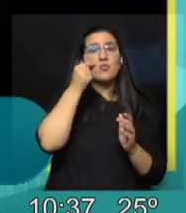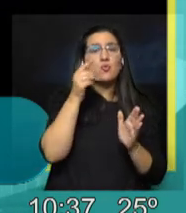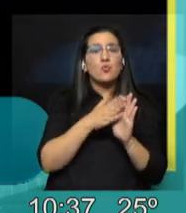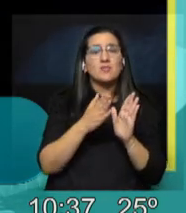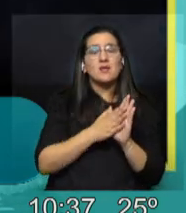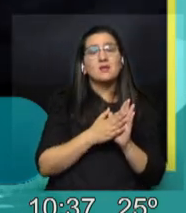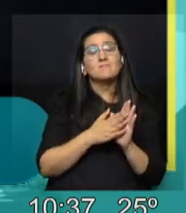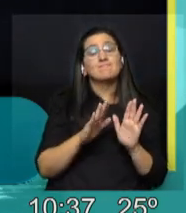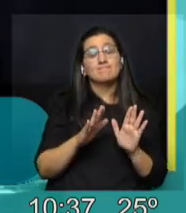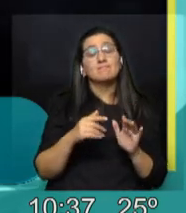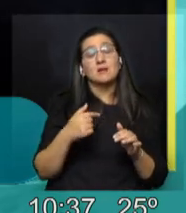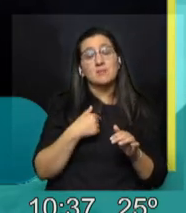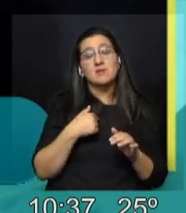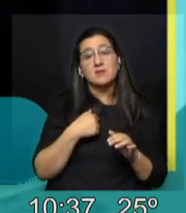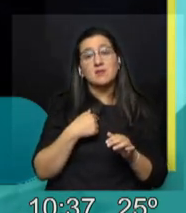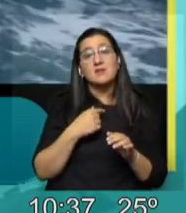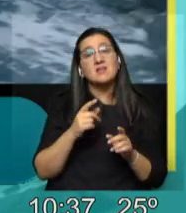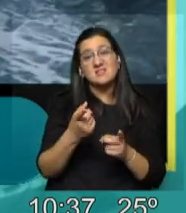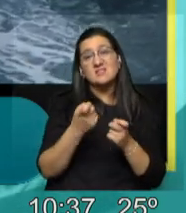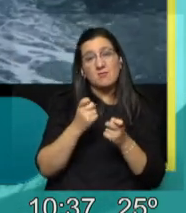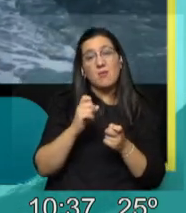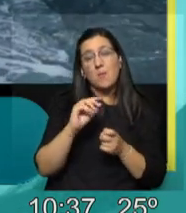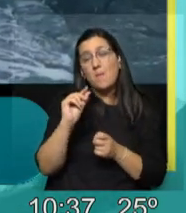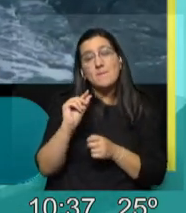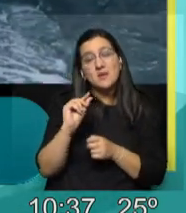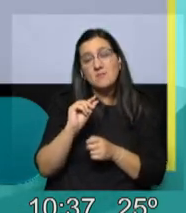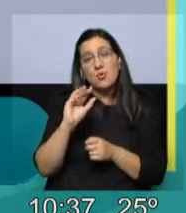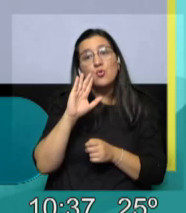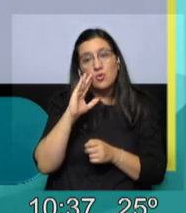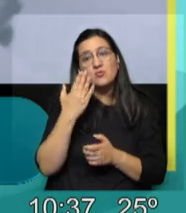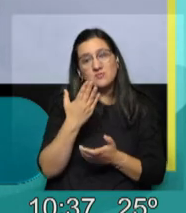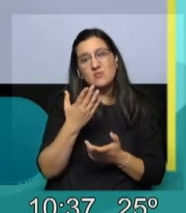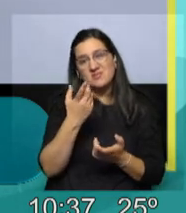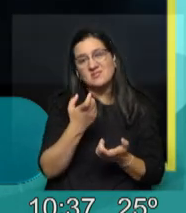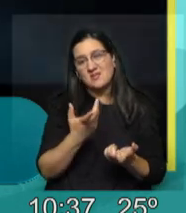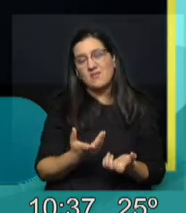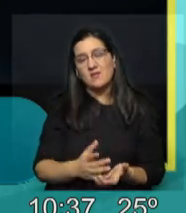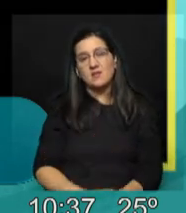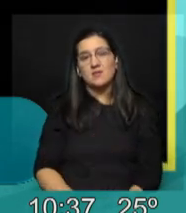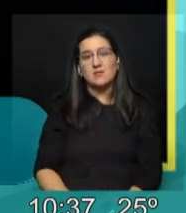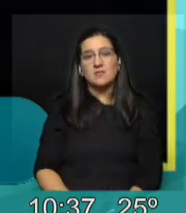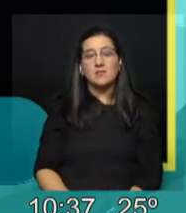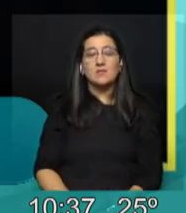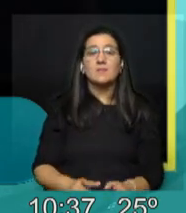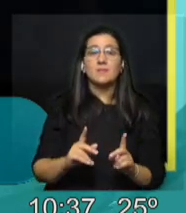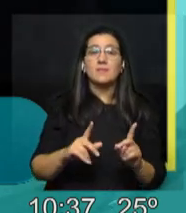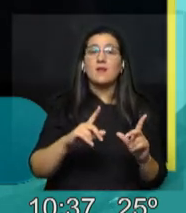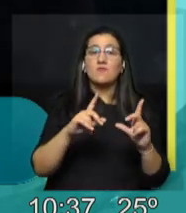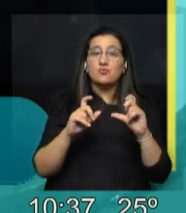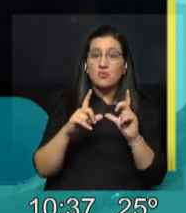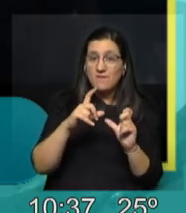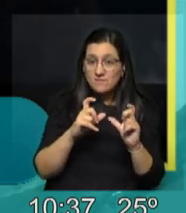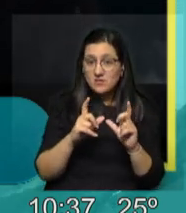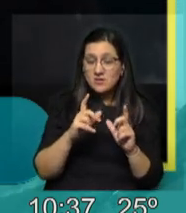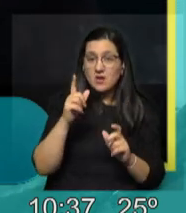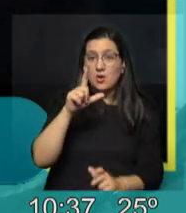se merecía un mínimo de reconocimiento. Esta película rinde muy bien. Fotografía de Luque, me decían. Sí, es cierto. Pedro Luque,